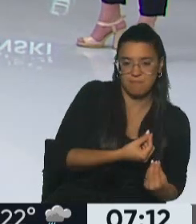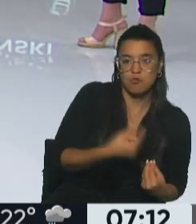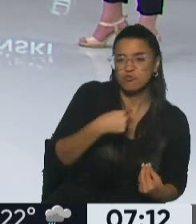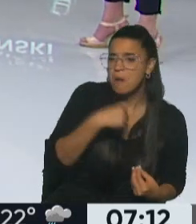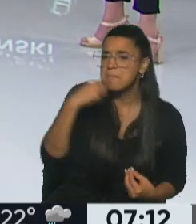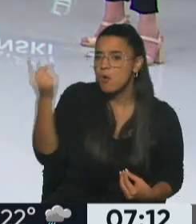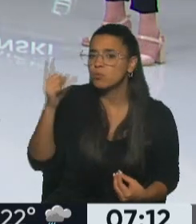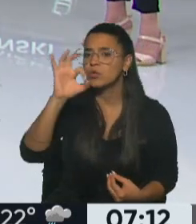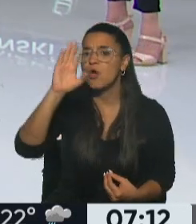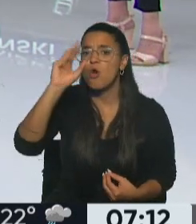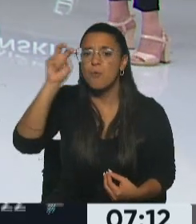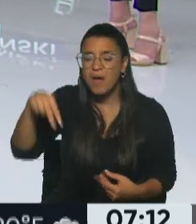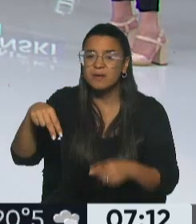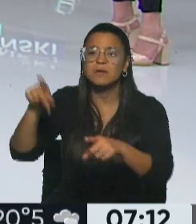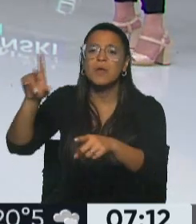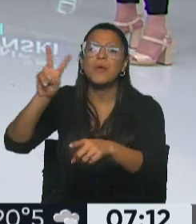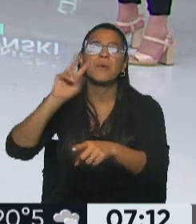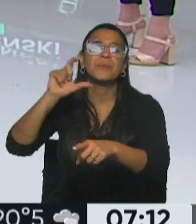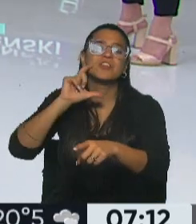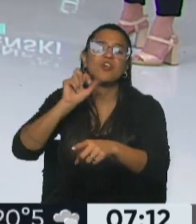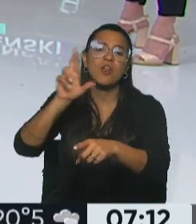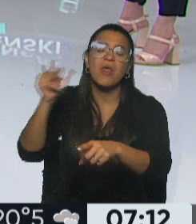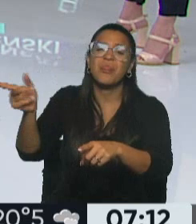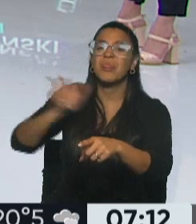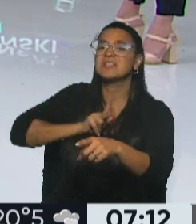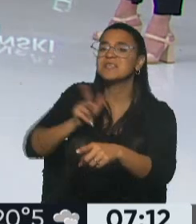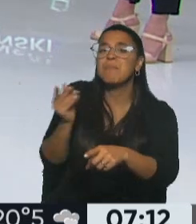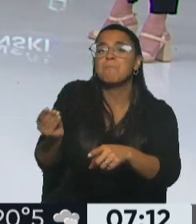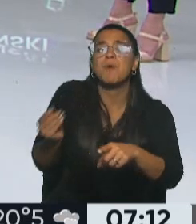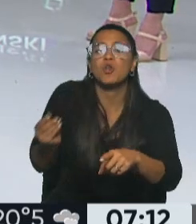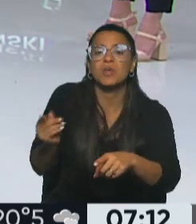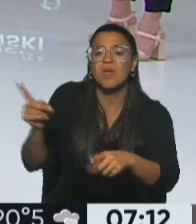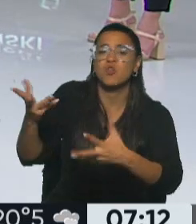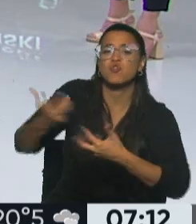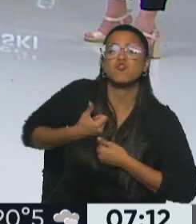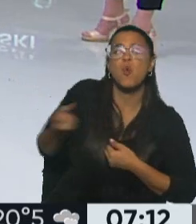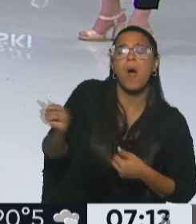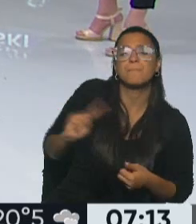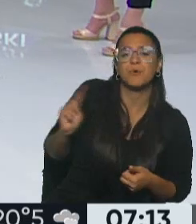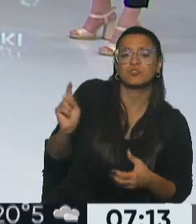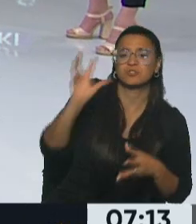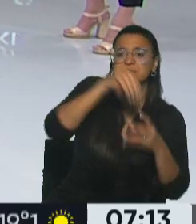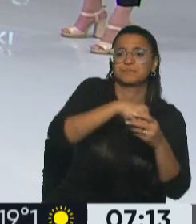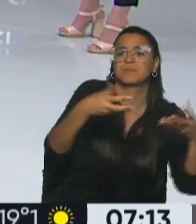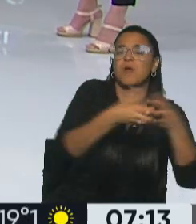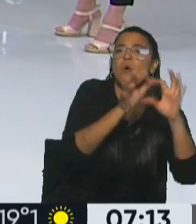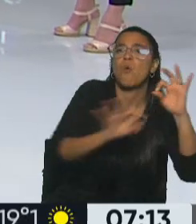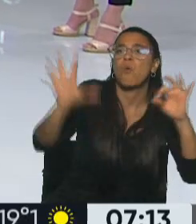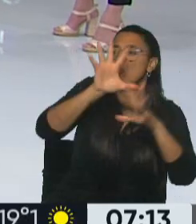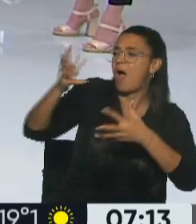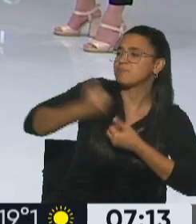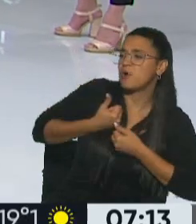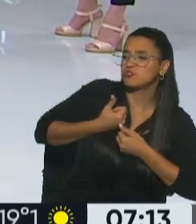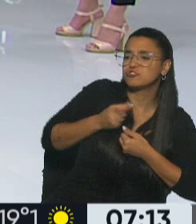orbán Víctor dame al menos una razón por la que apoyas nuestra adhesión a la